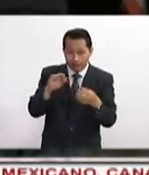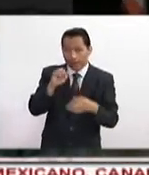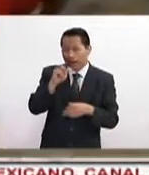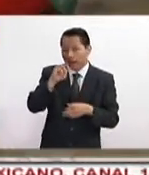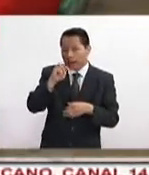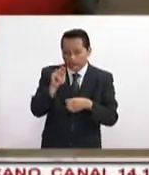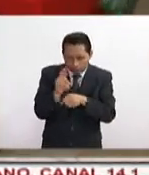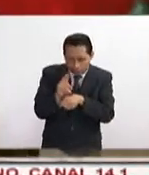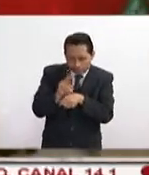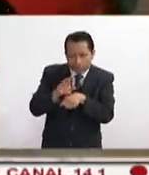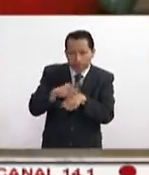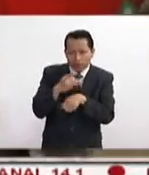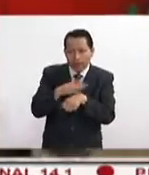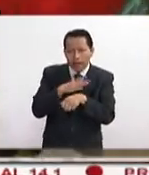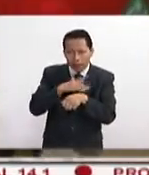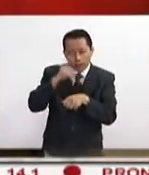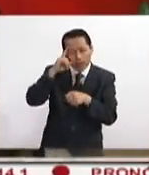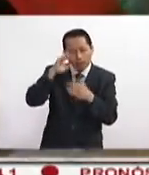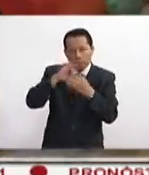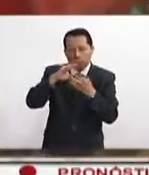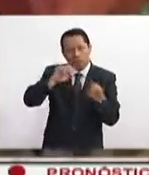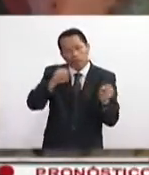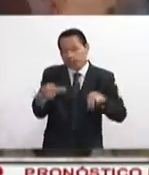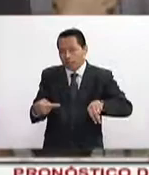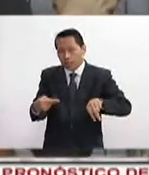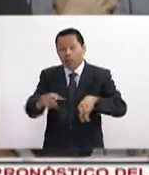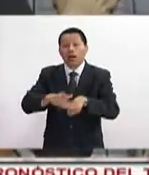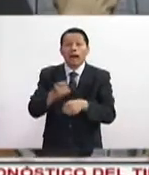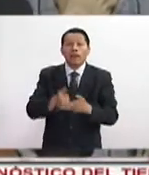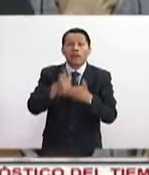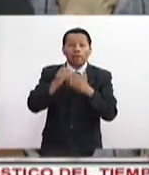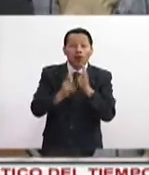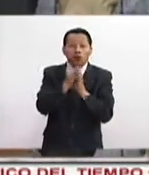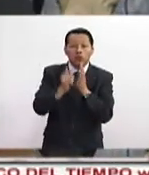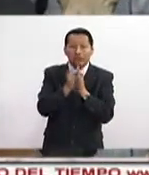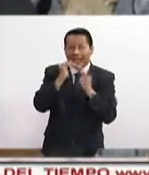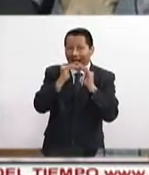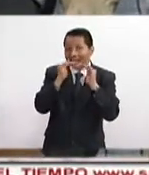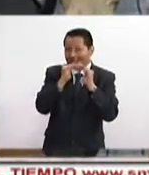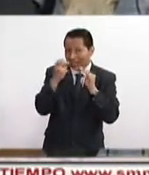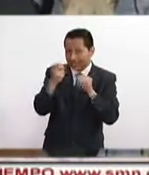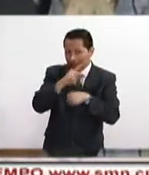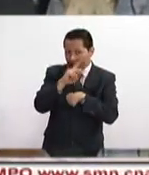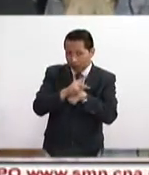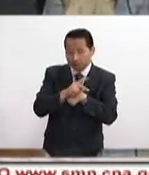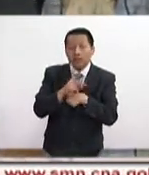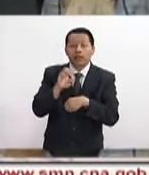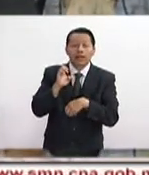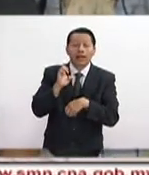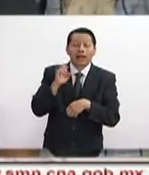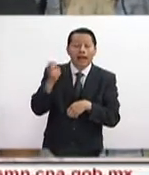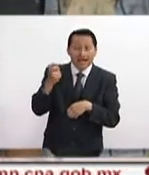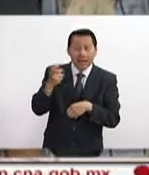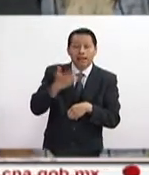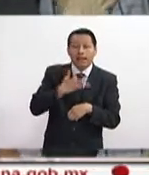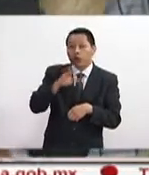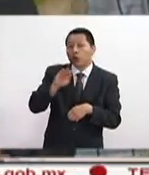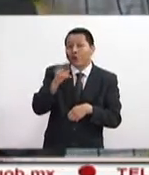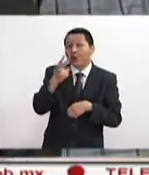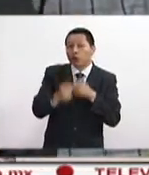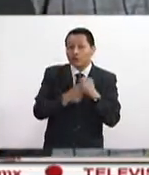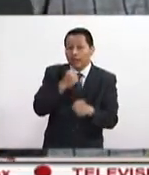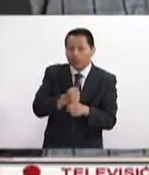bajo observación luego de sufrir un desmayo mientras ayudaba a construir una casa en ese país. El exmandatario de 92 años se le